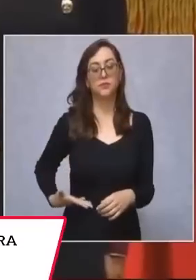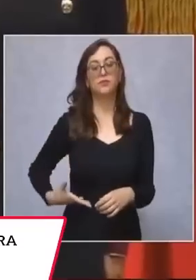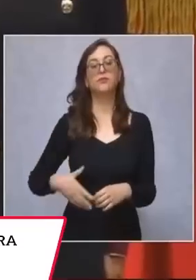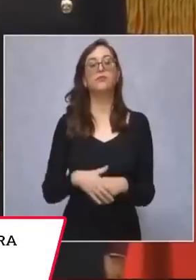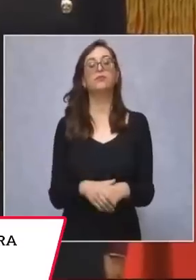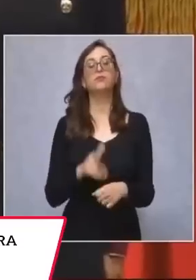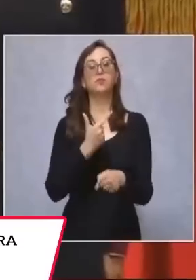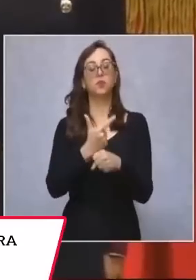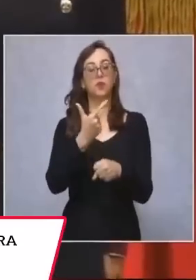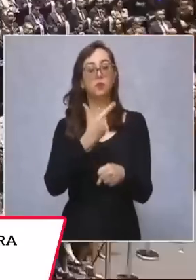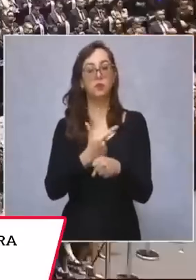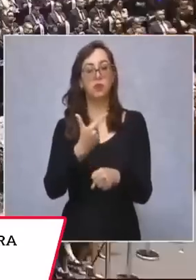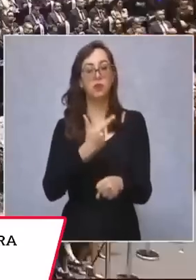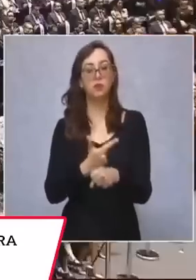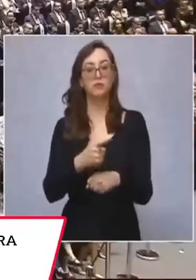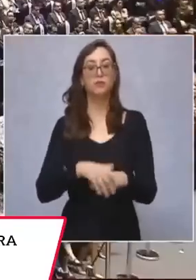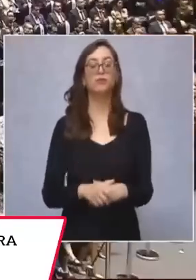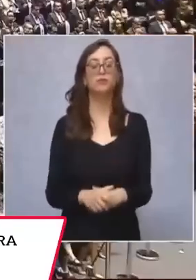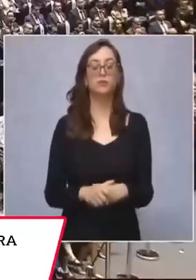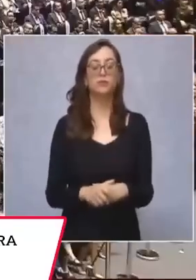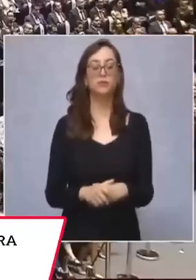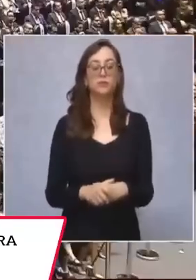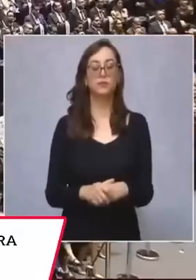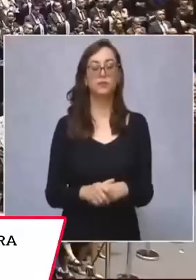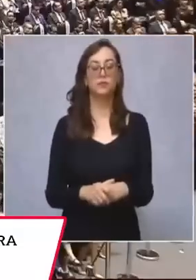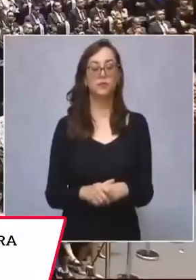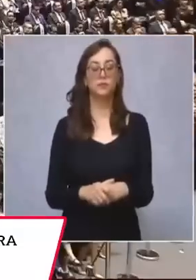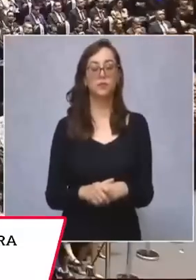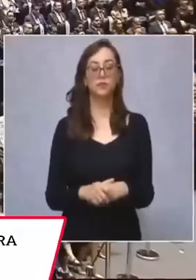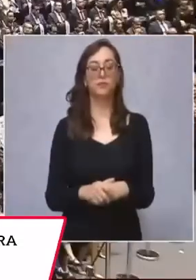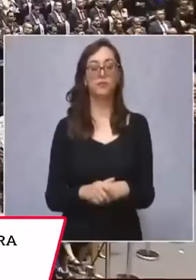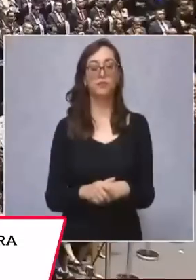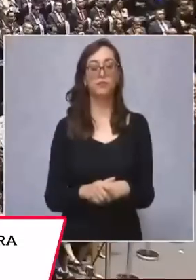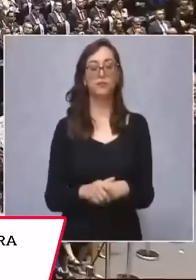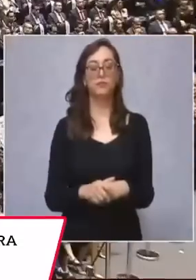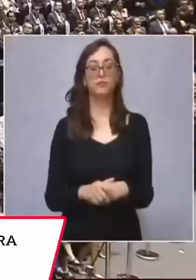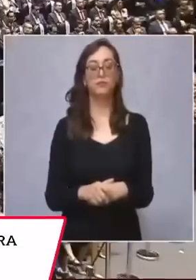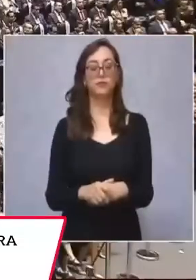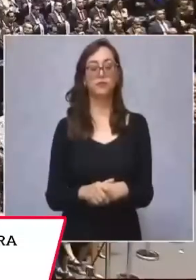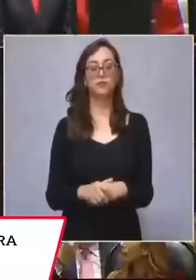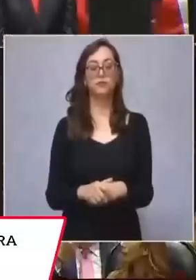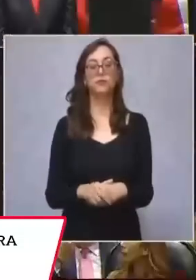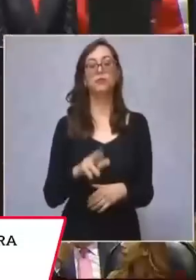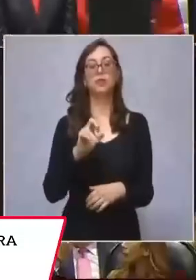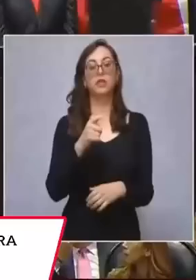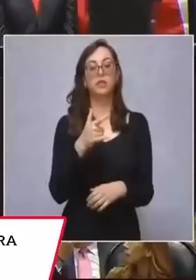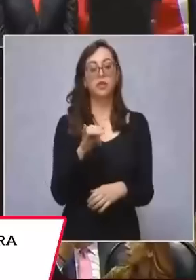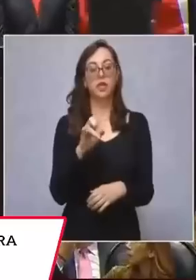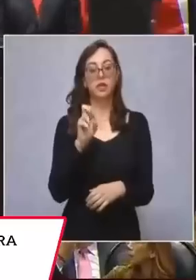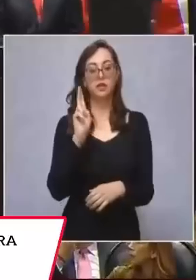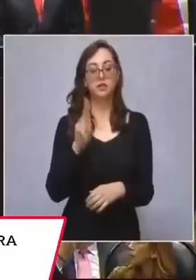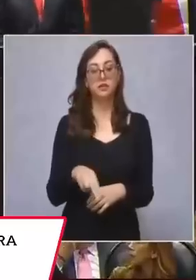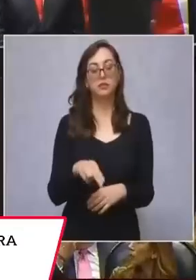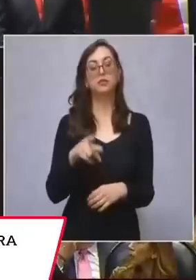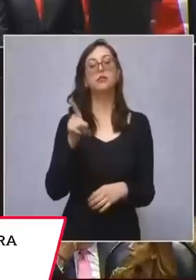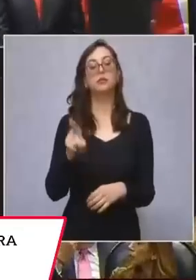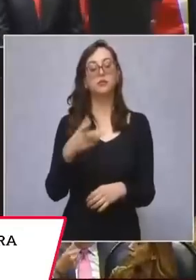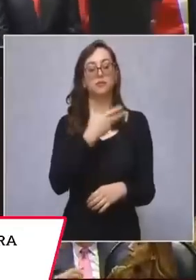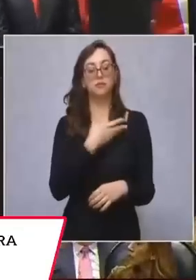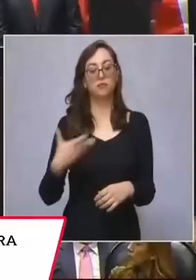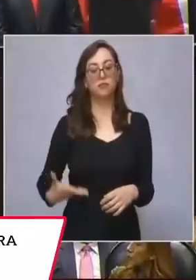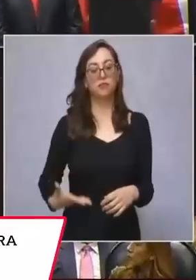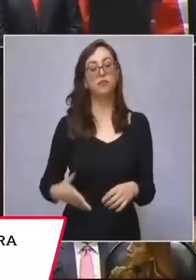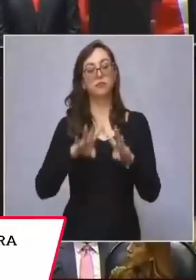Ser mujer ya es un factor de vulnerabilidad. Segundo punto de vulnerabilidad o aspecto de vulnerabilidad, indígena,